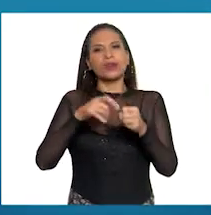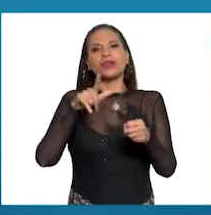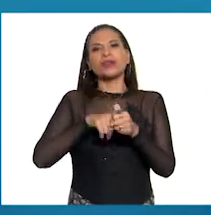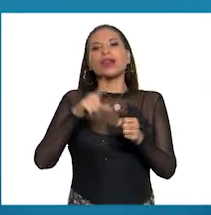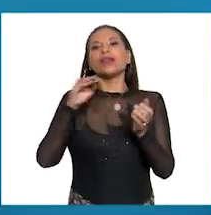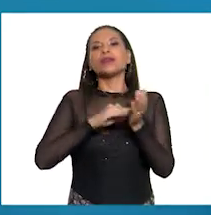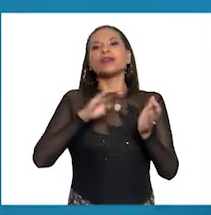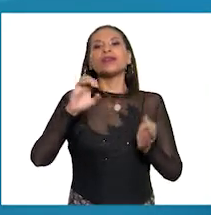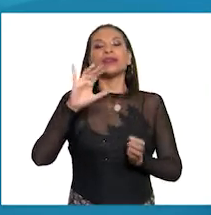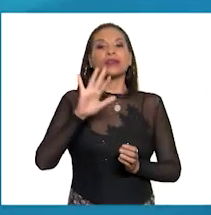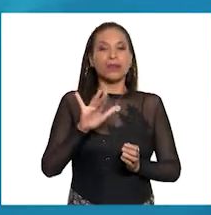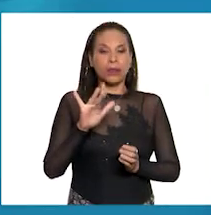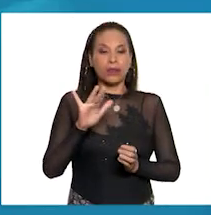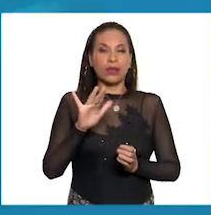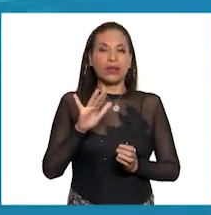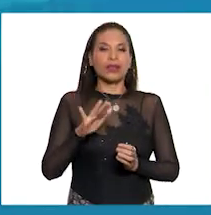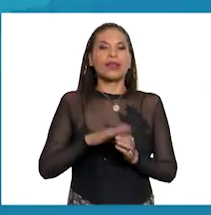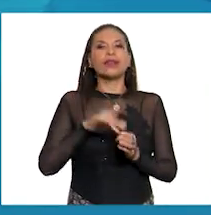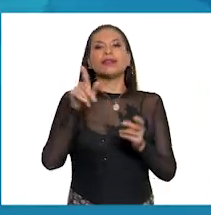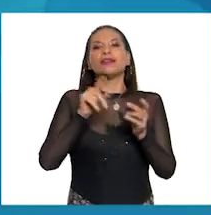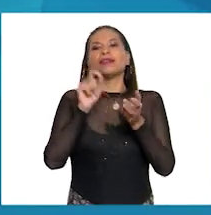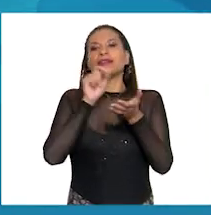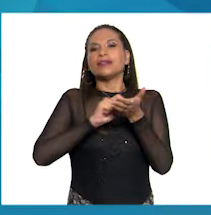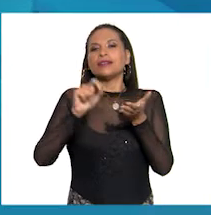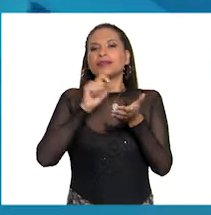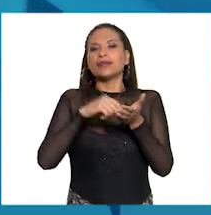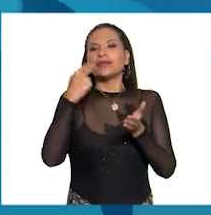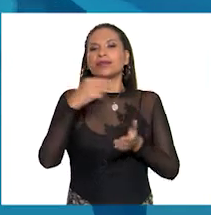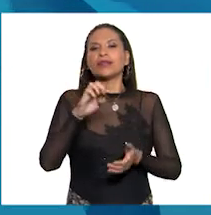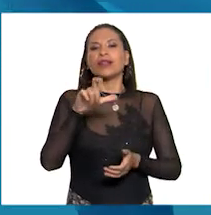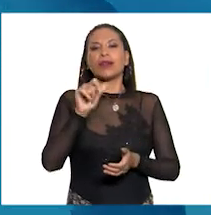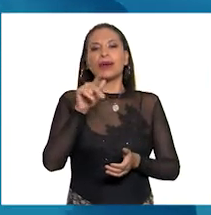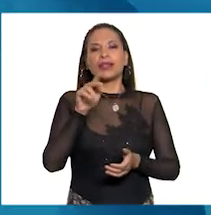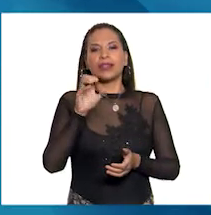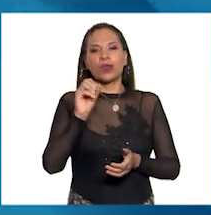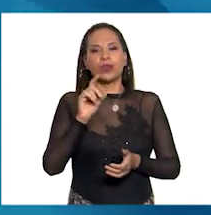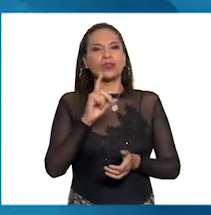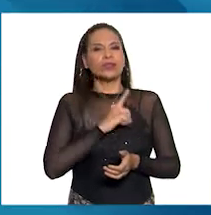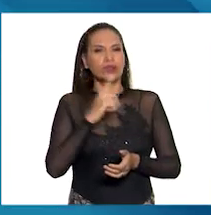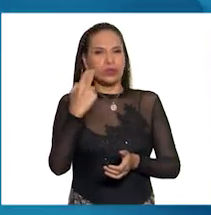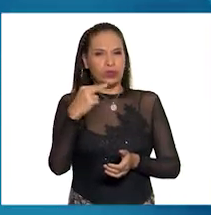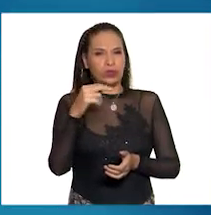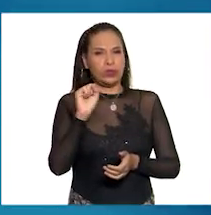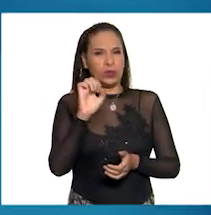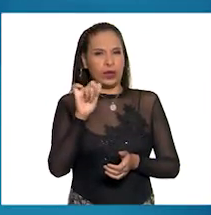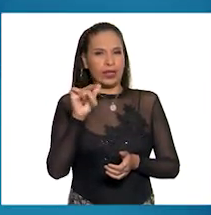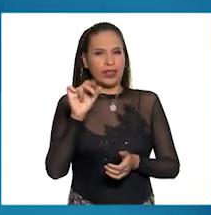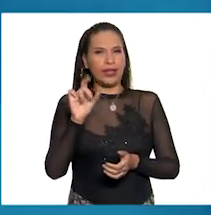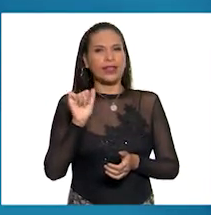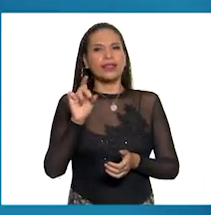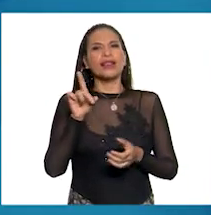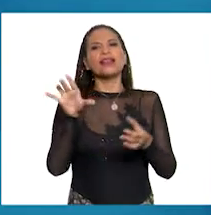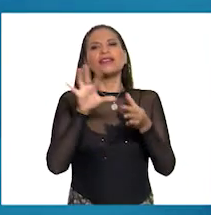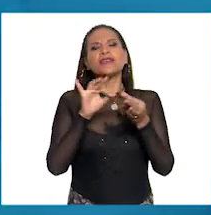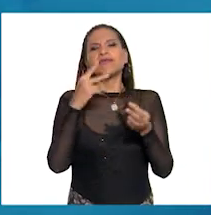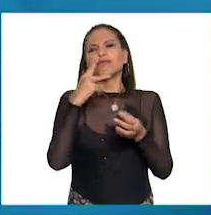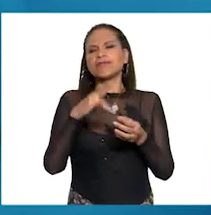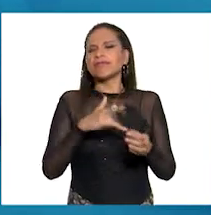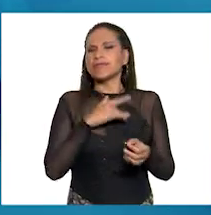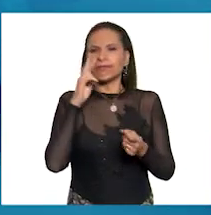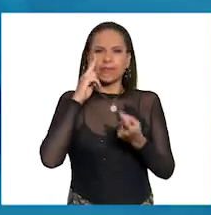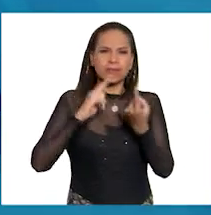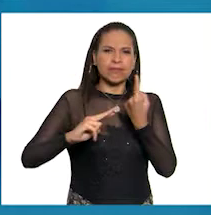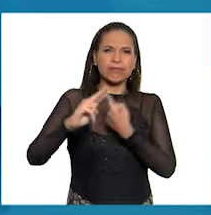en 1950, Paz escribió un ensayo llamado El laberinto de la soledad, donde explica, desde su postura, que